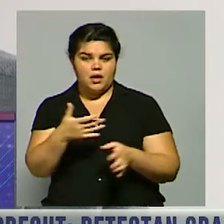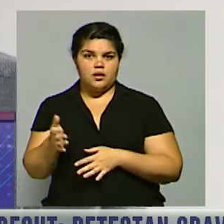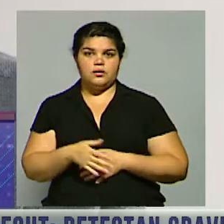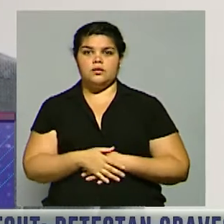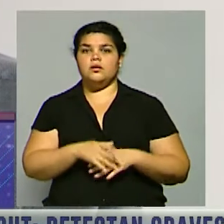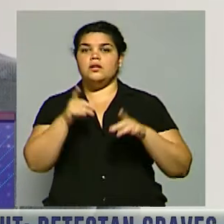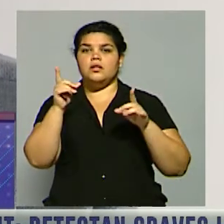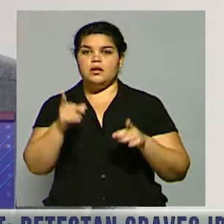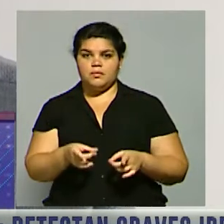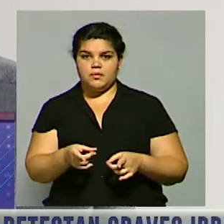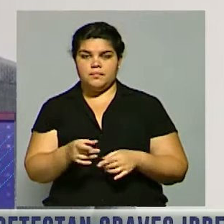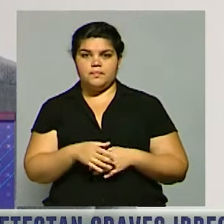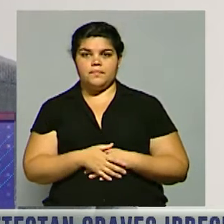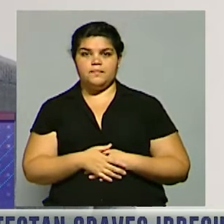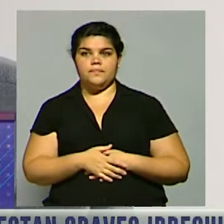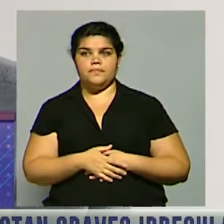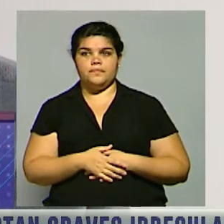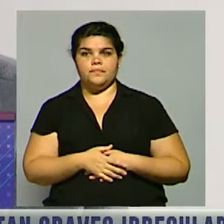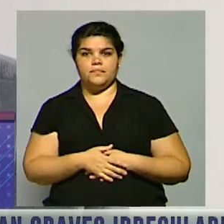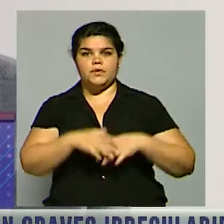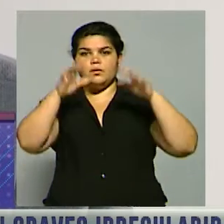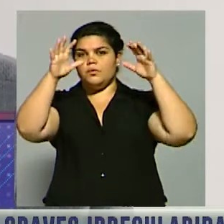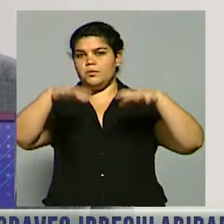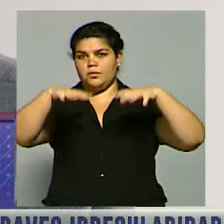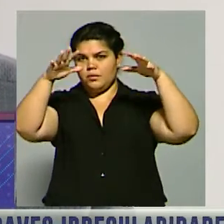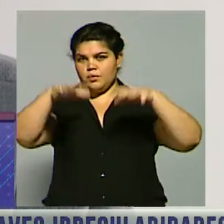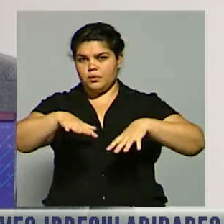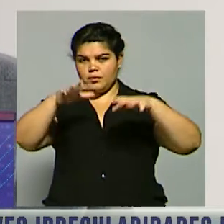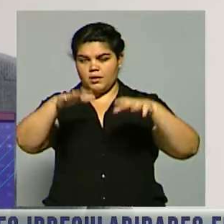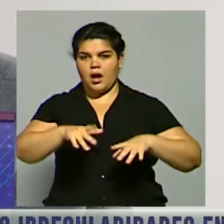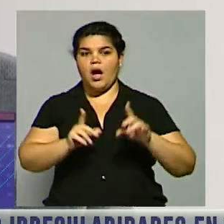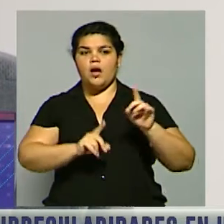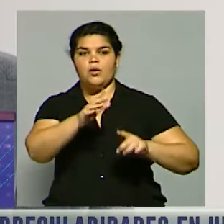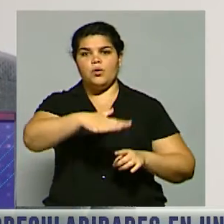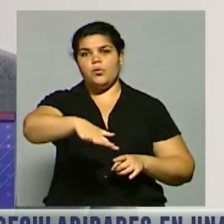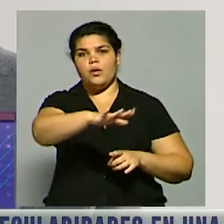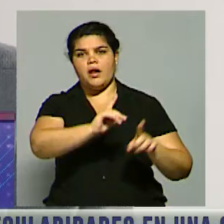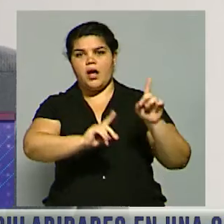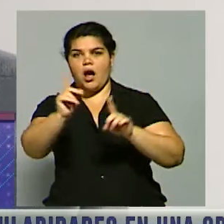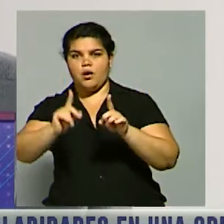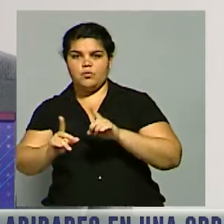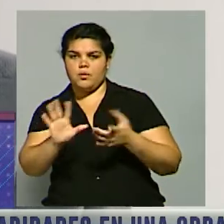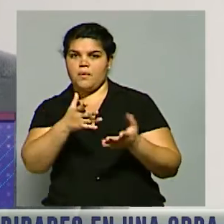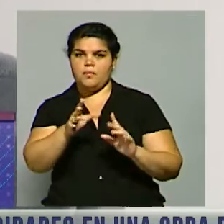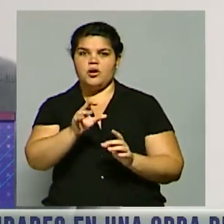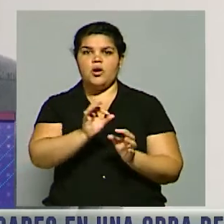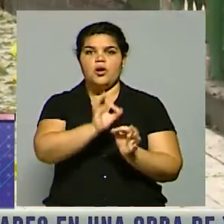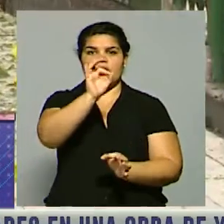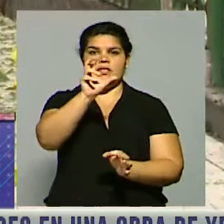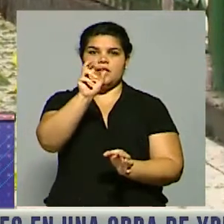una precipitación que llegó en algunos lugares hasta casi 30